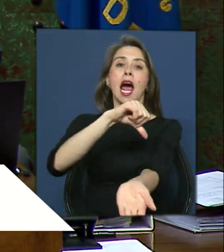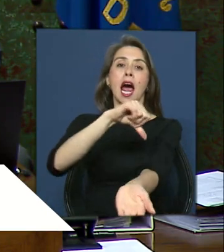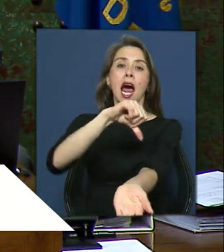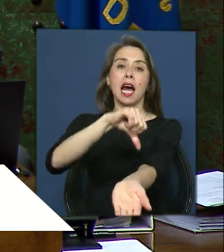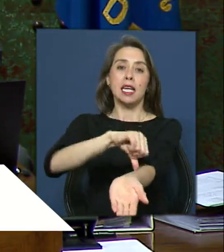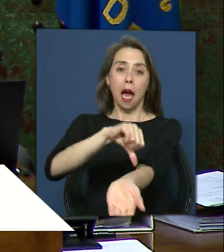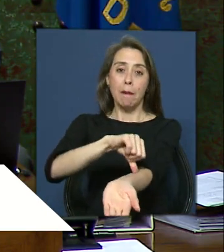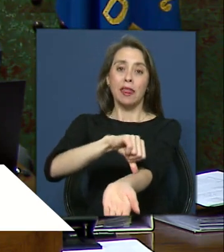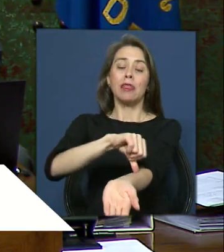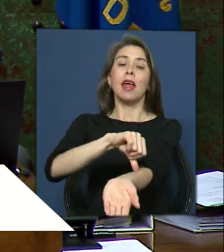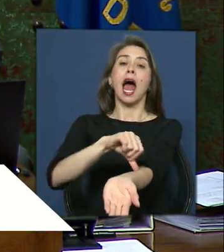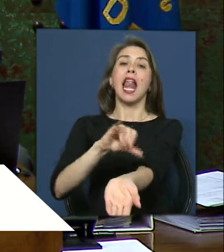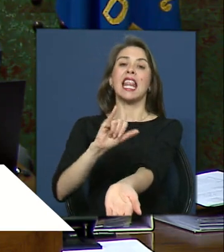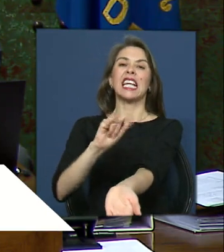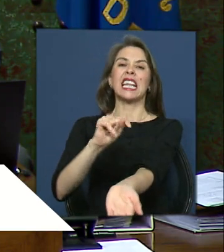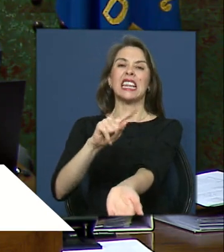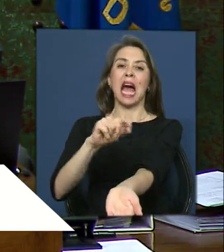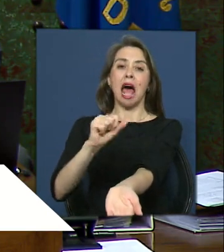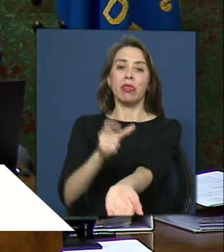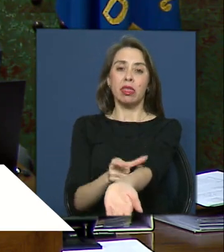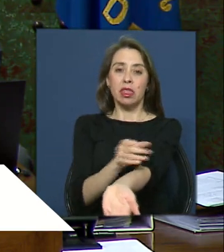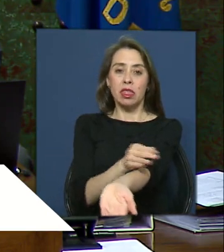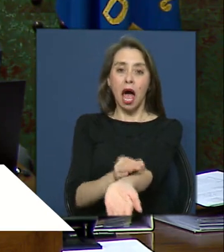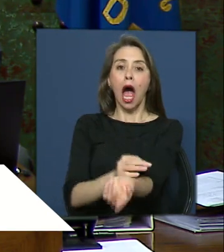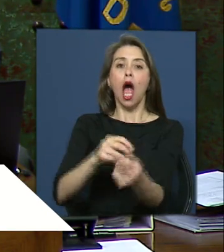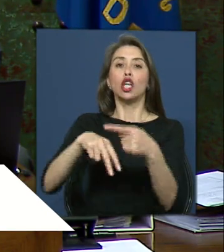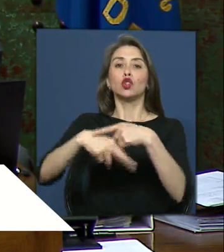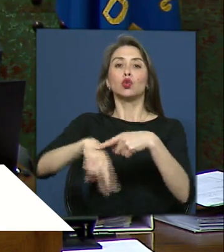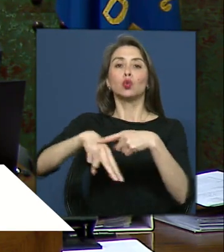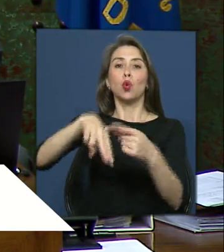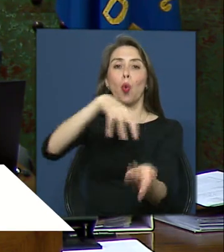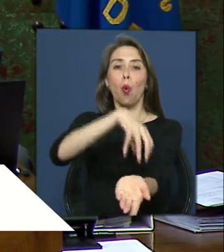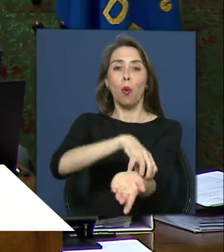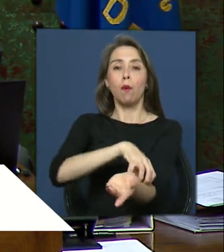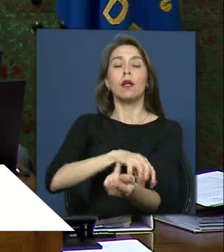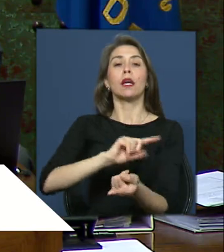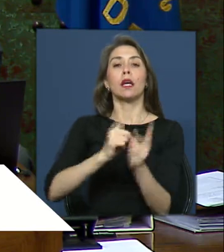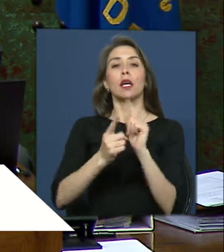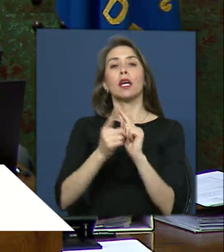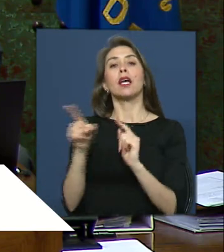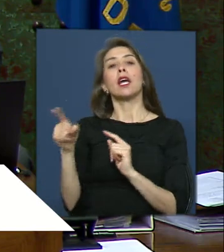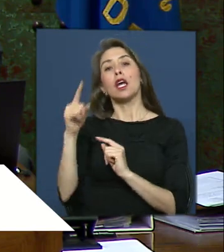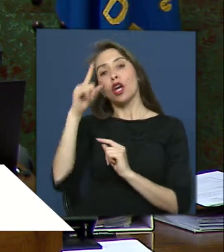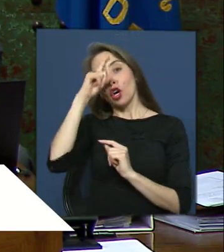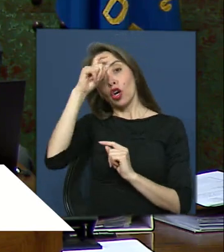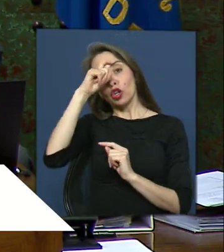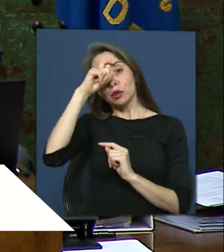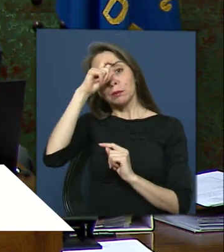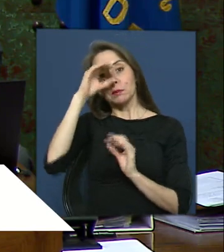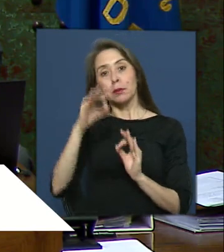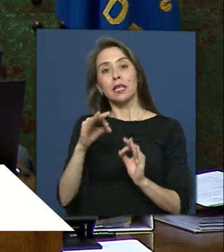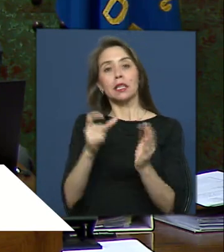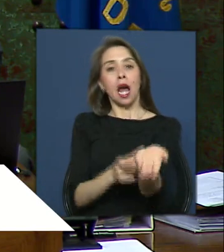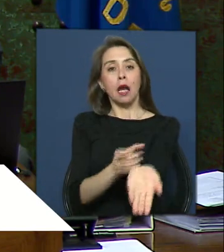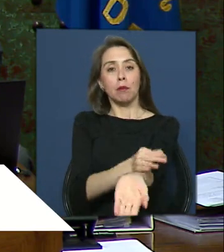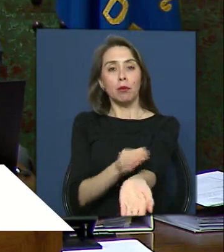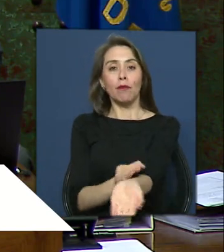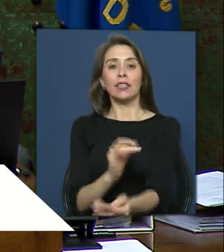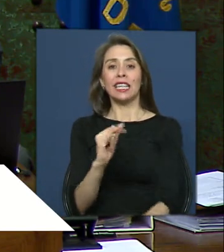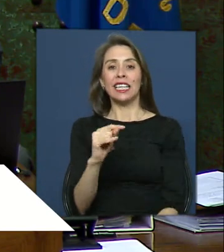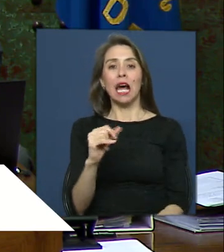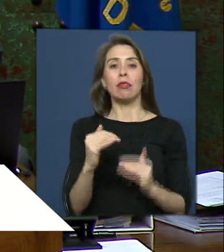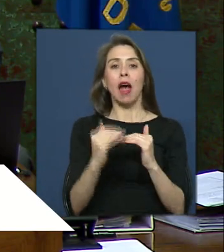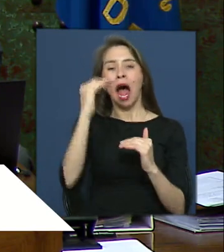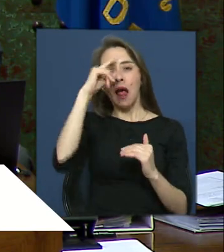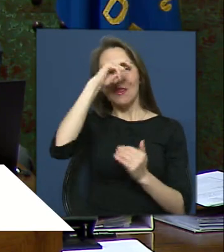de Ñuble, eleve sus estándares y pase a ser el hospital provincial de la costa de Itata de alta complejidad, capaz de